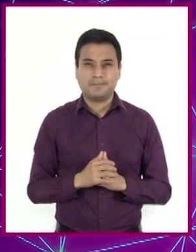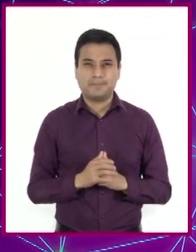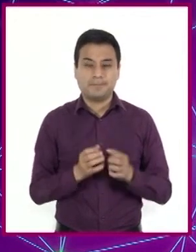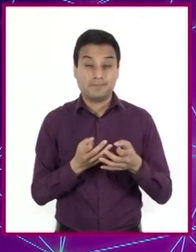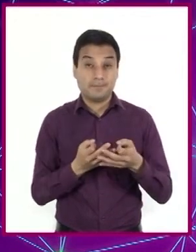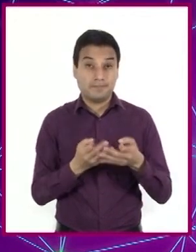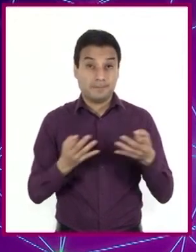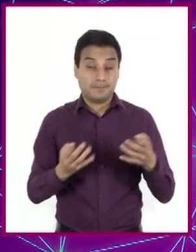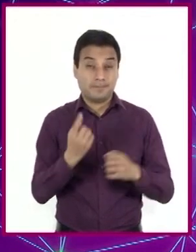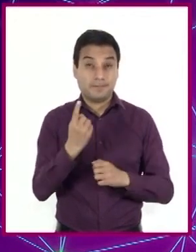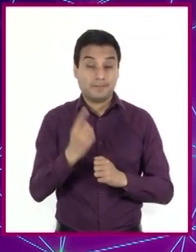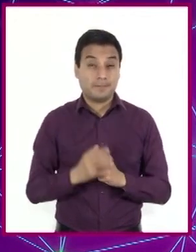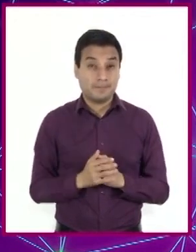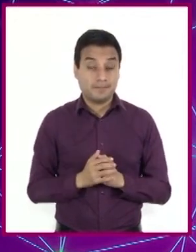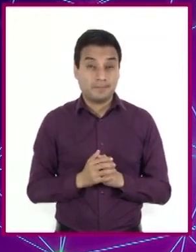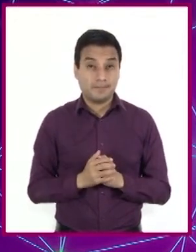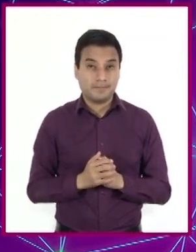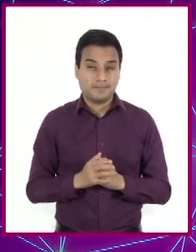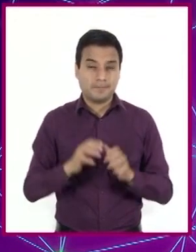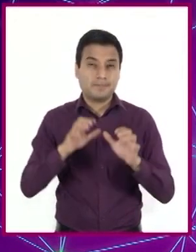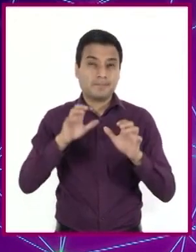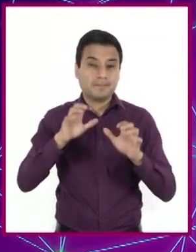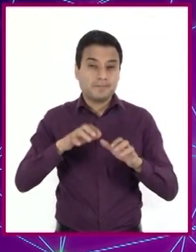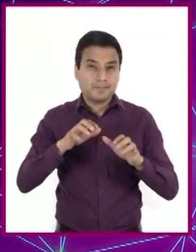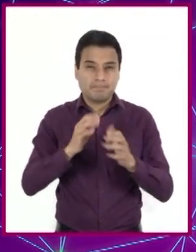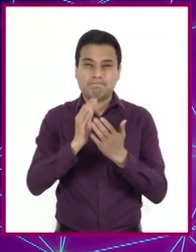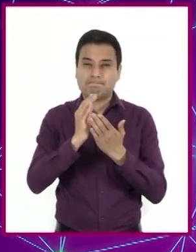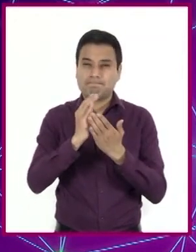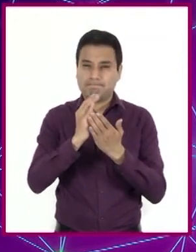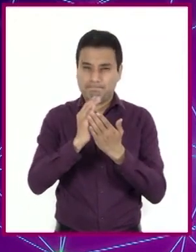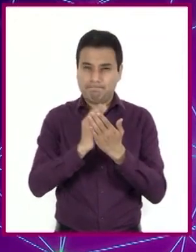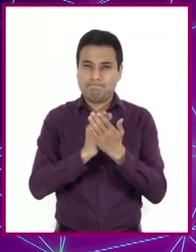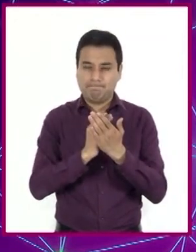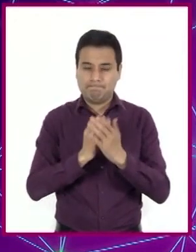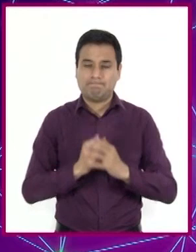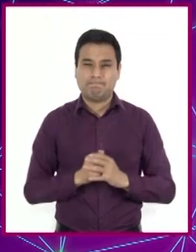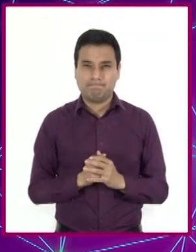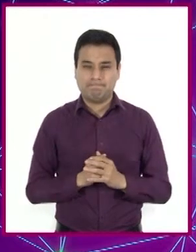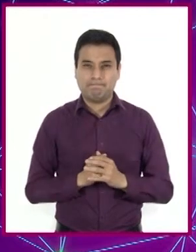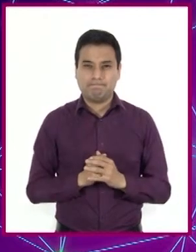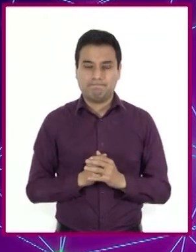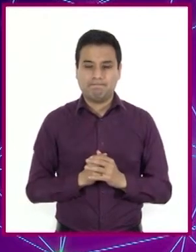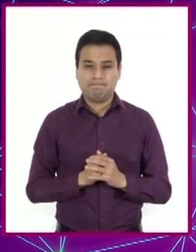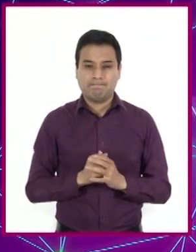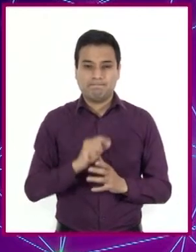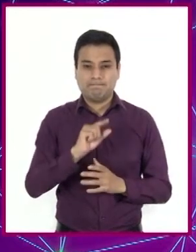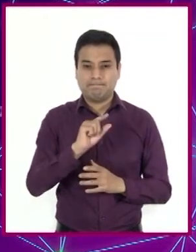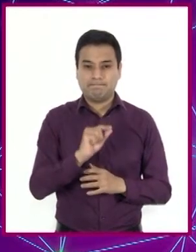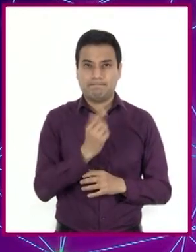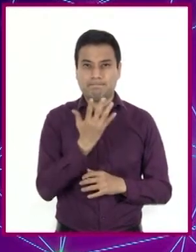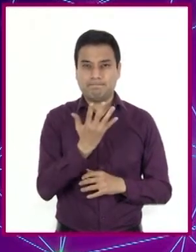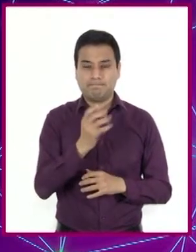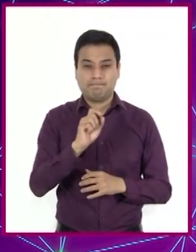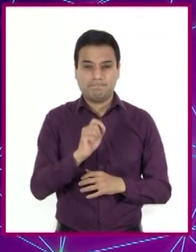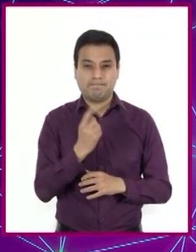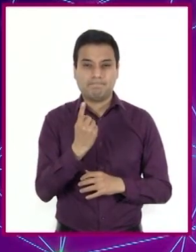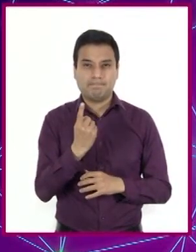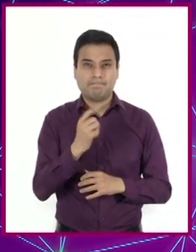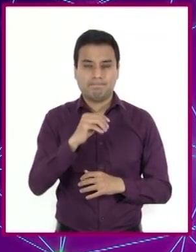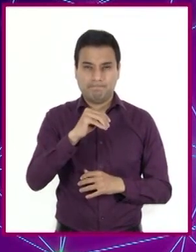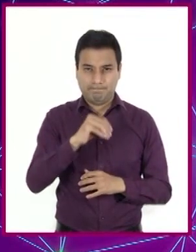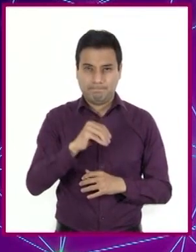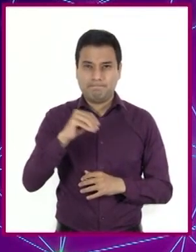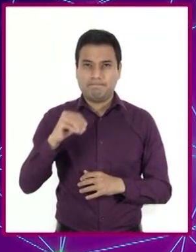terreno 1 se presenta una disminución significativa con respecto a la media, quedando 75.1 milímetros de